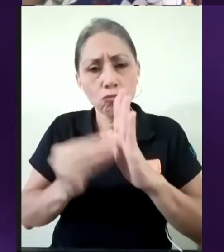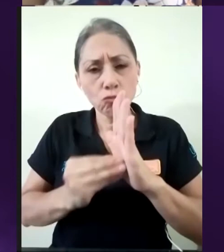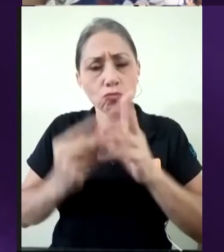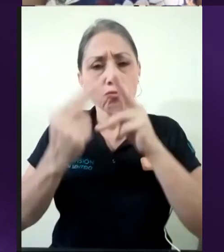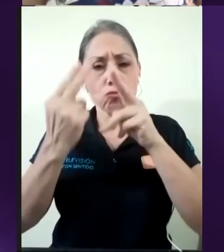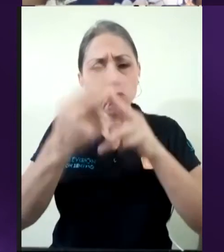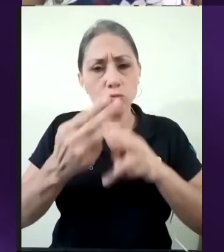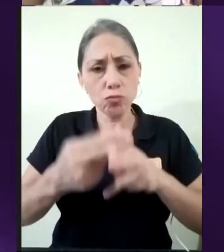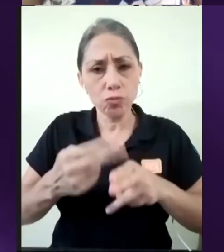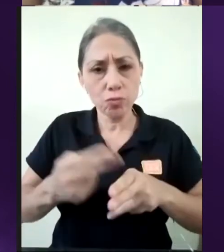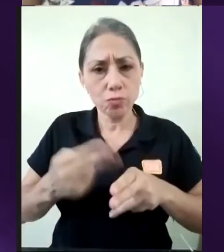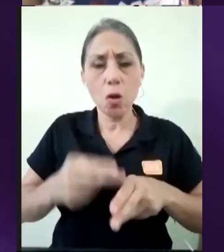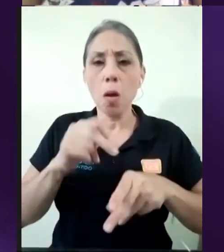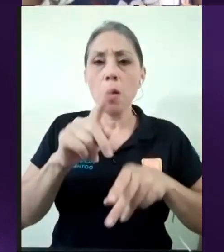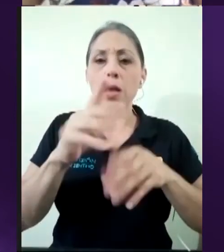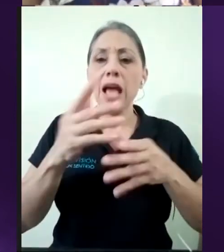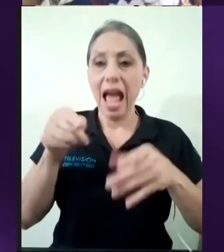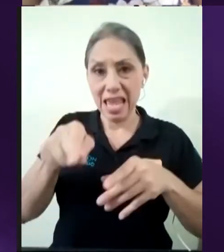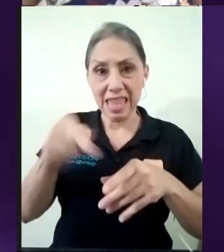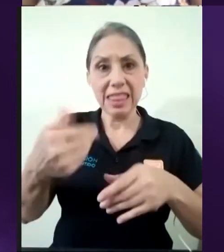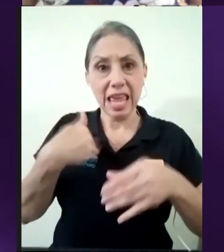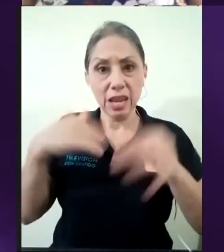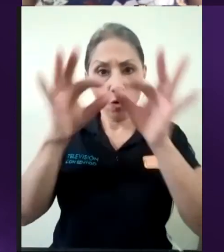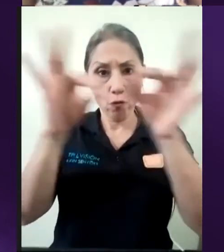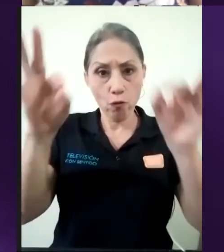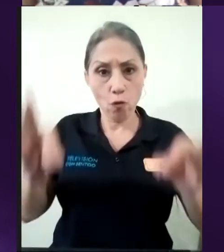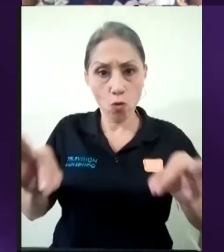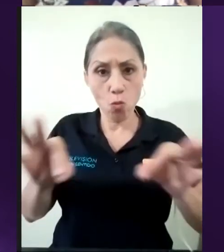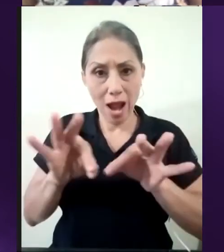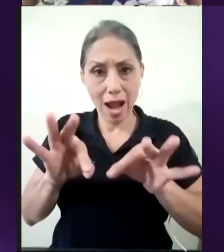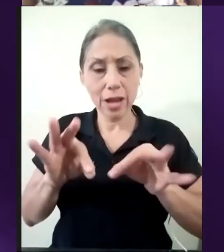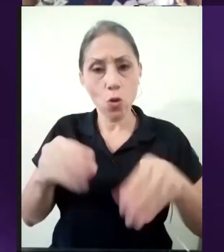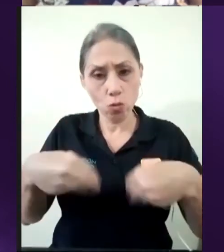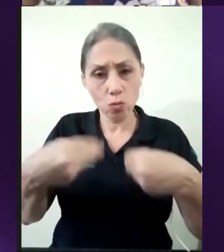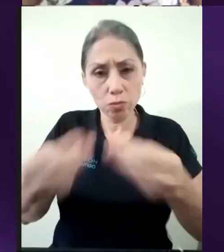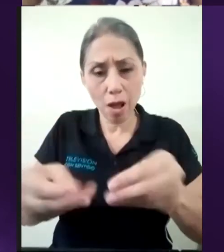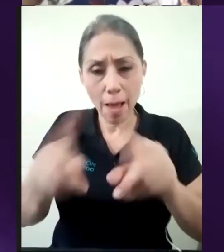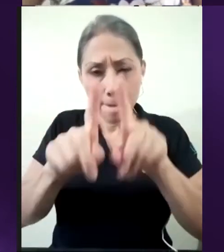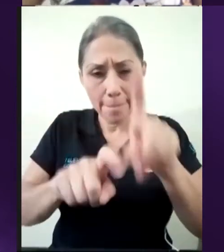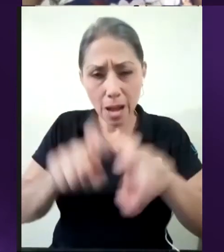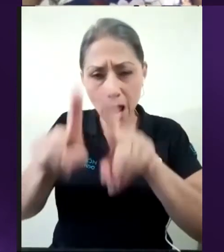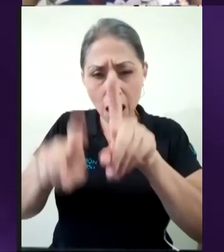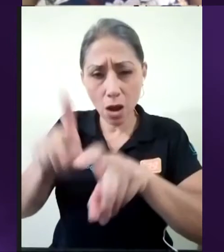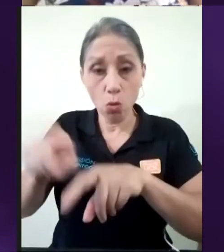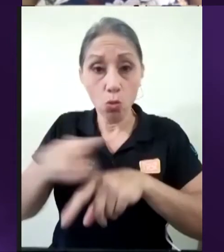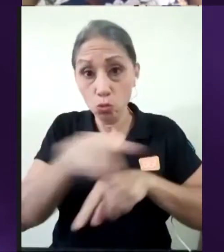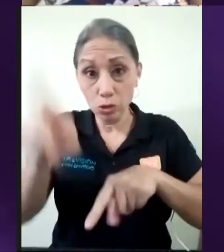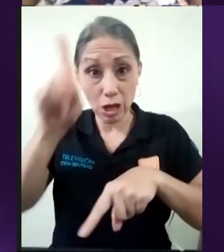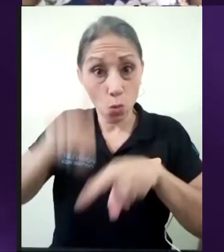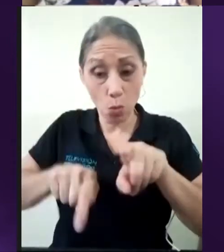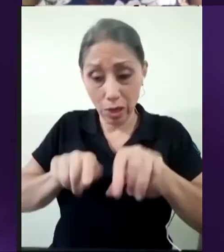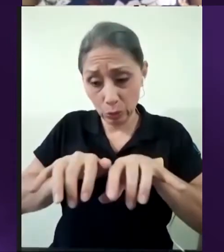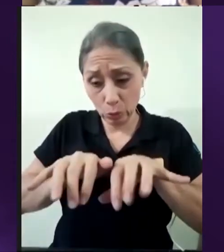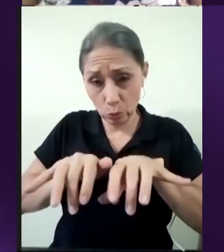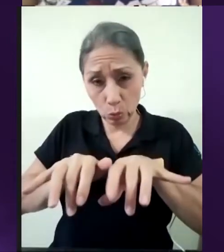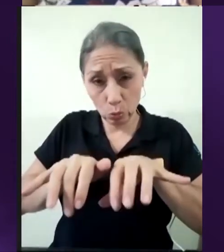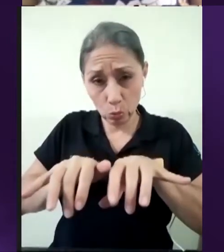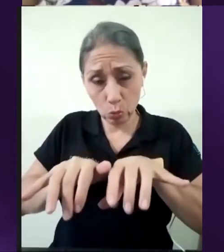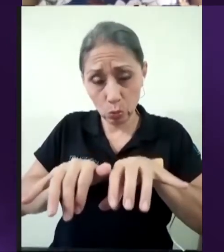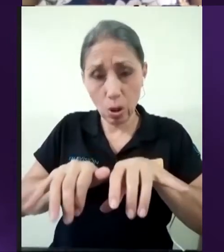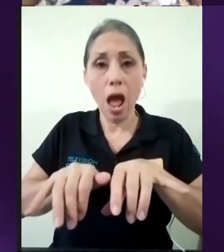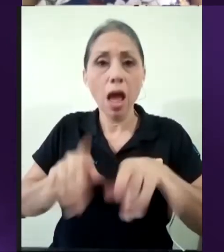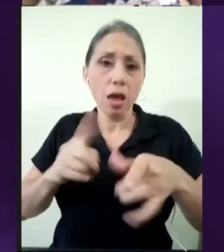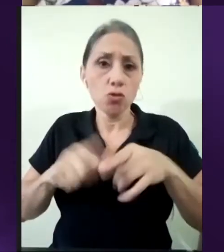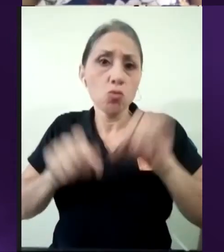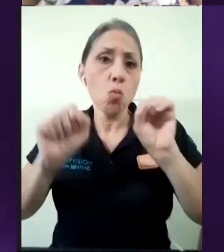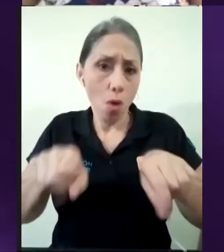formulario y si no lo pueden hacer de forma virtual, se hace por medio de una llamada telefónica, donde